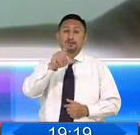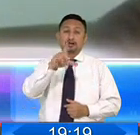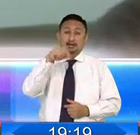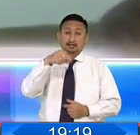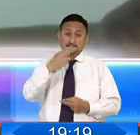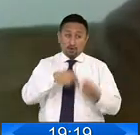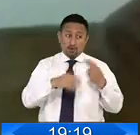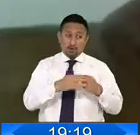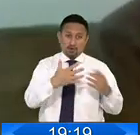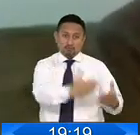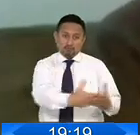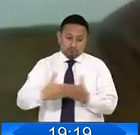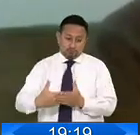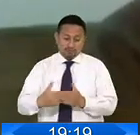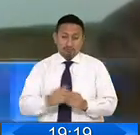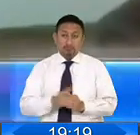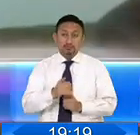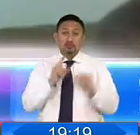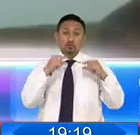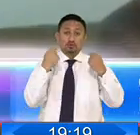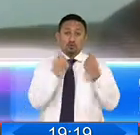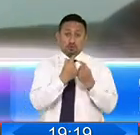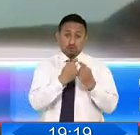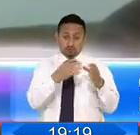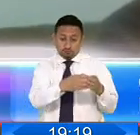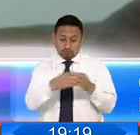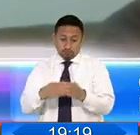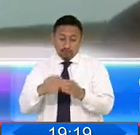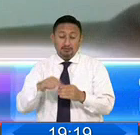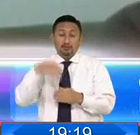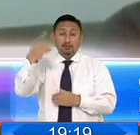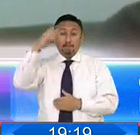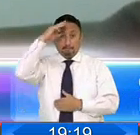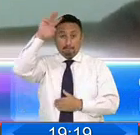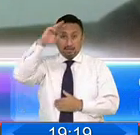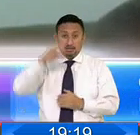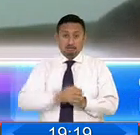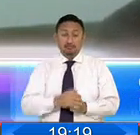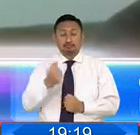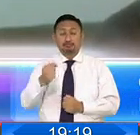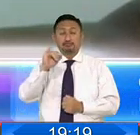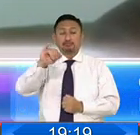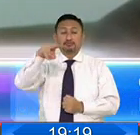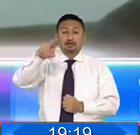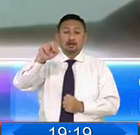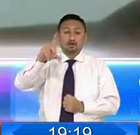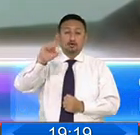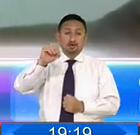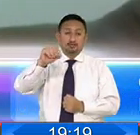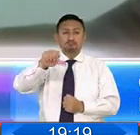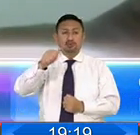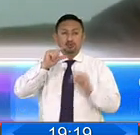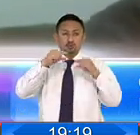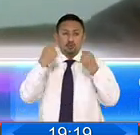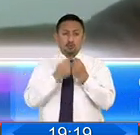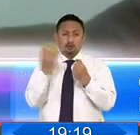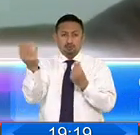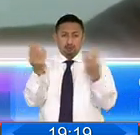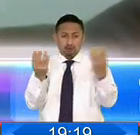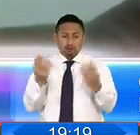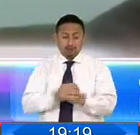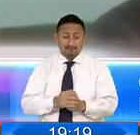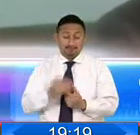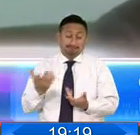ese negocio. Gran parte de esos carteles se trasladó a México. Ahí están el de Sinaloa, el de Jalisco, otros carteles menores. Y